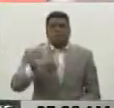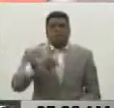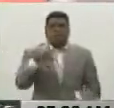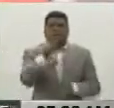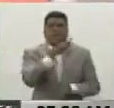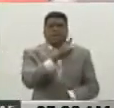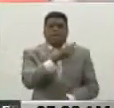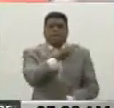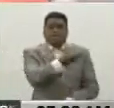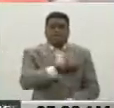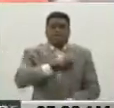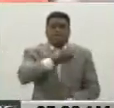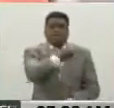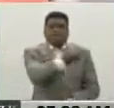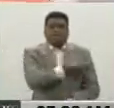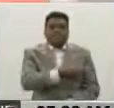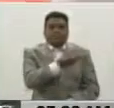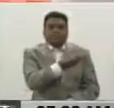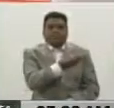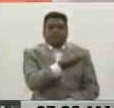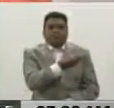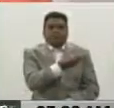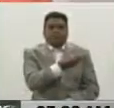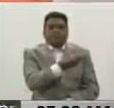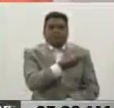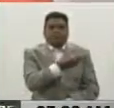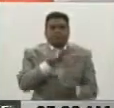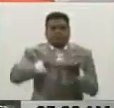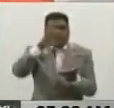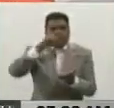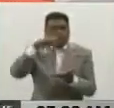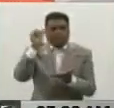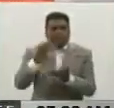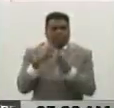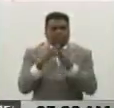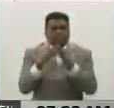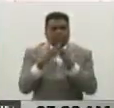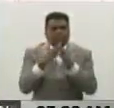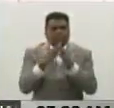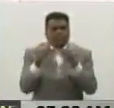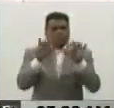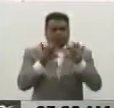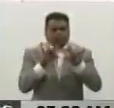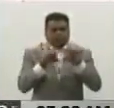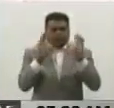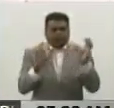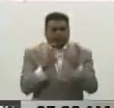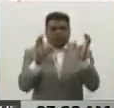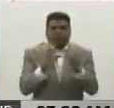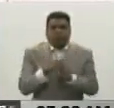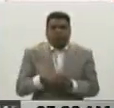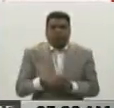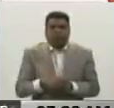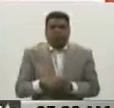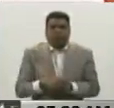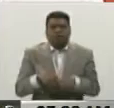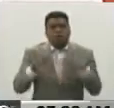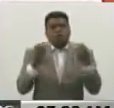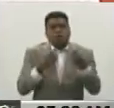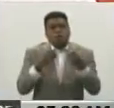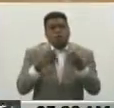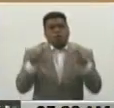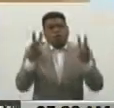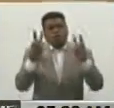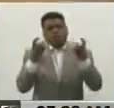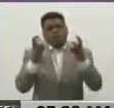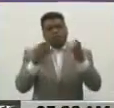Camilo, ¿cómo estás? Bienvenido. Ya es segunda vez, gracias, que estás aquí en la casa en el desayuno. Además, el tema de la misión Robinson, el tema de cómo se apropian también las